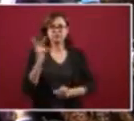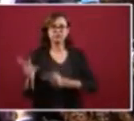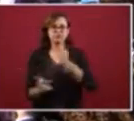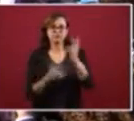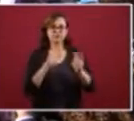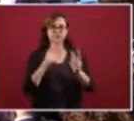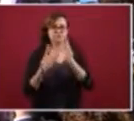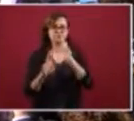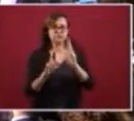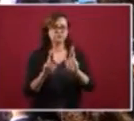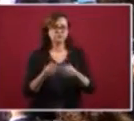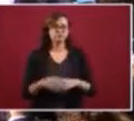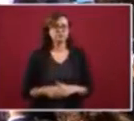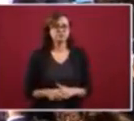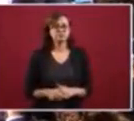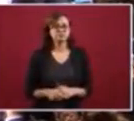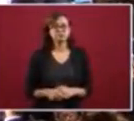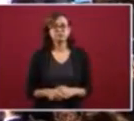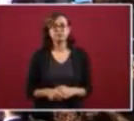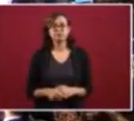y respuestas.